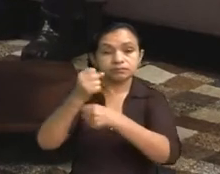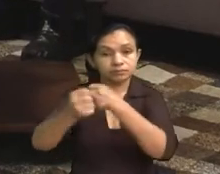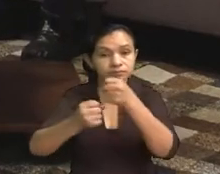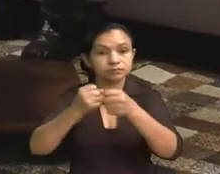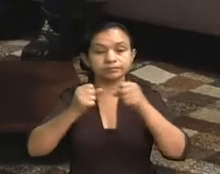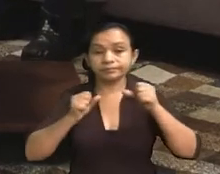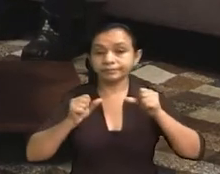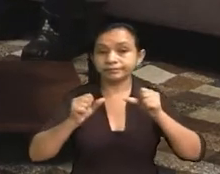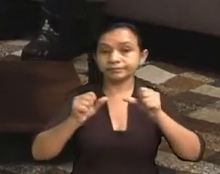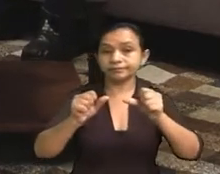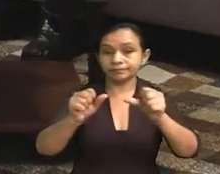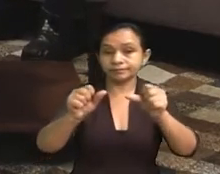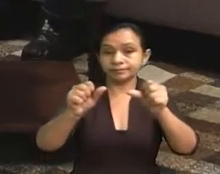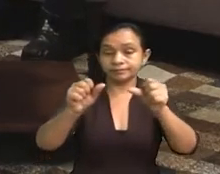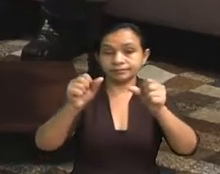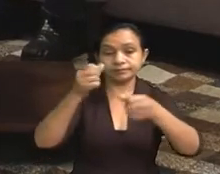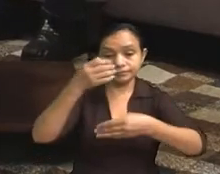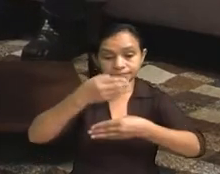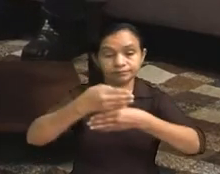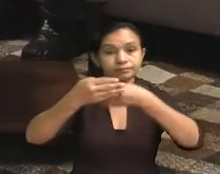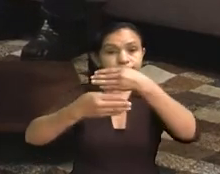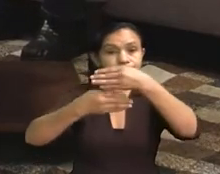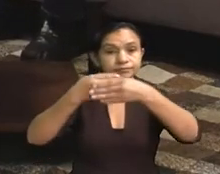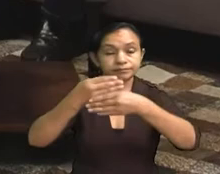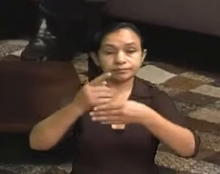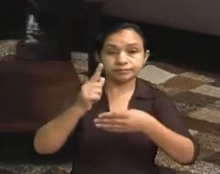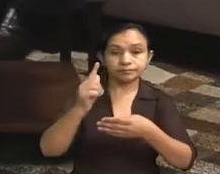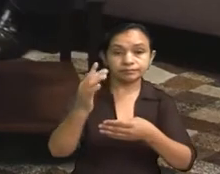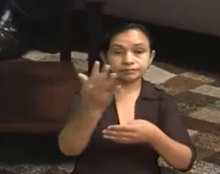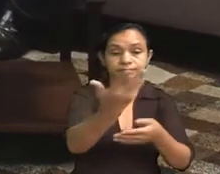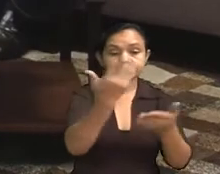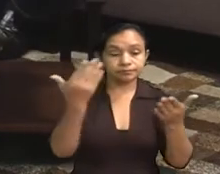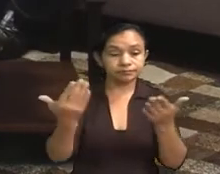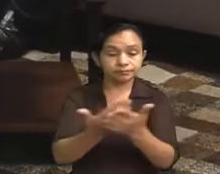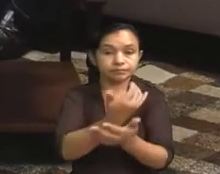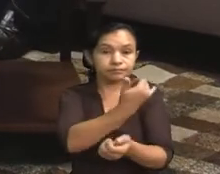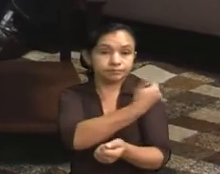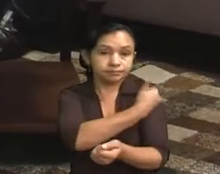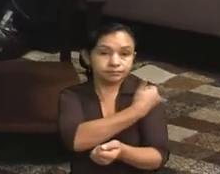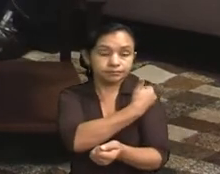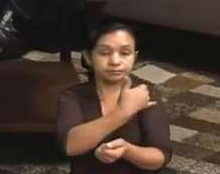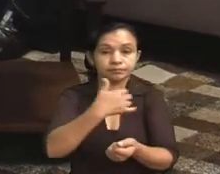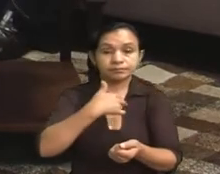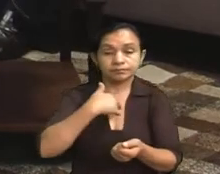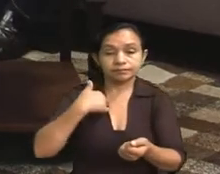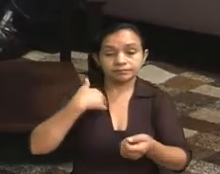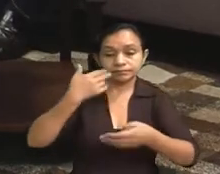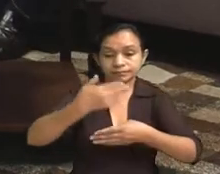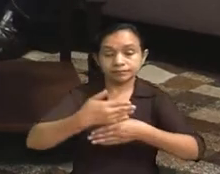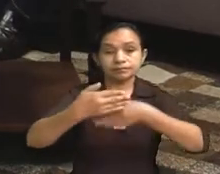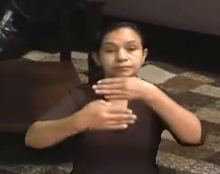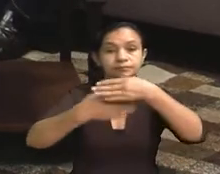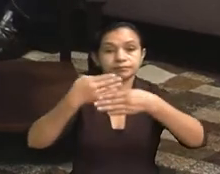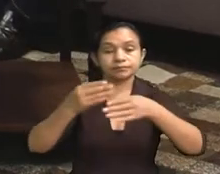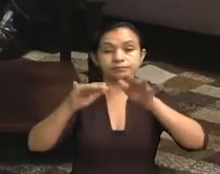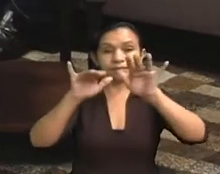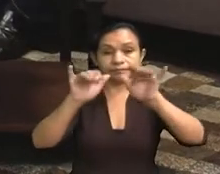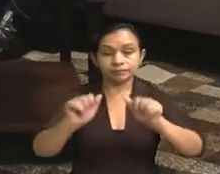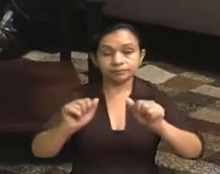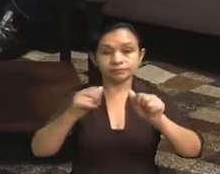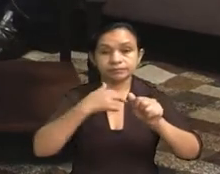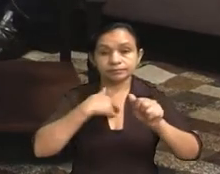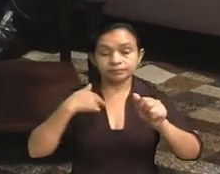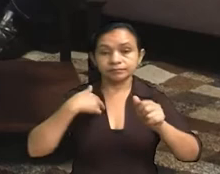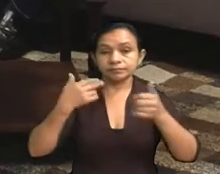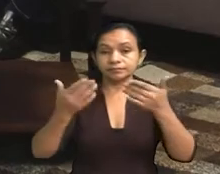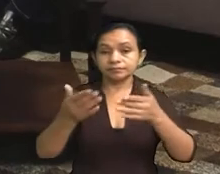continuar la construcción, la ejecución de todos estos hospitales nuevos que se están construyendo. Ya los que se inauguraron, te